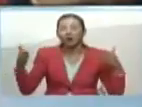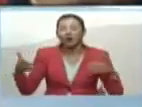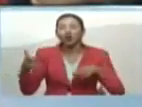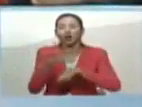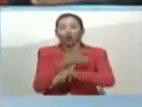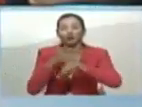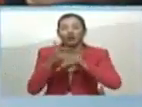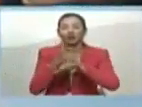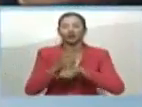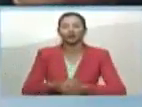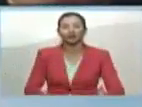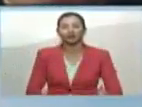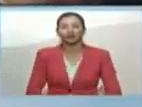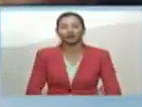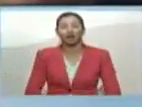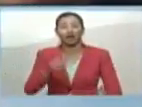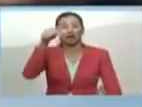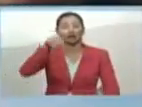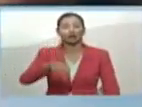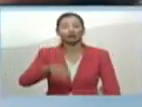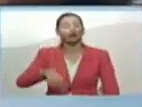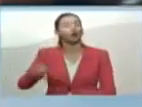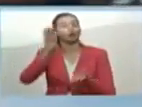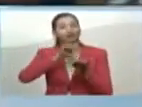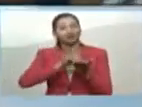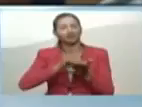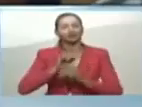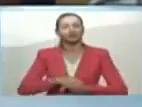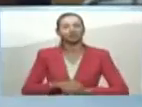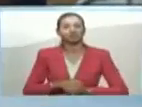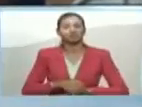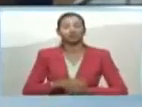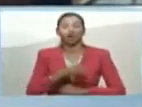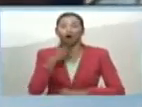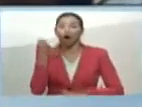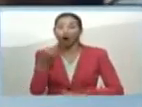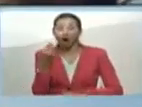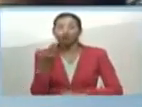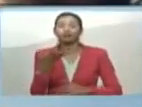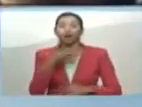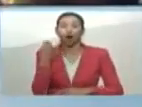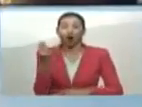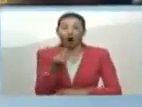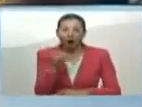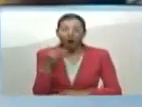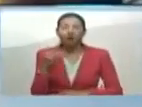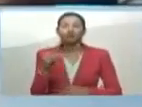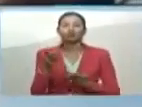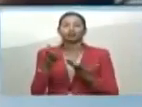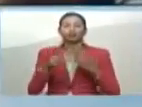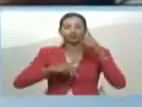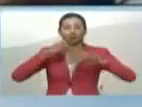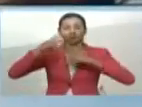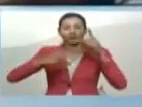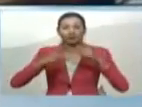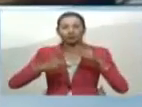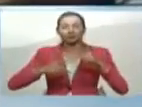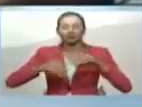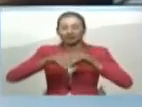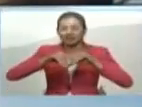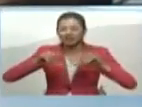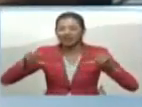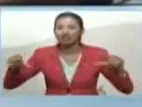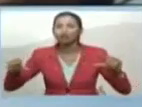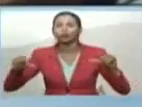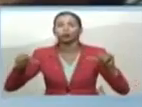popular. Pues aquí una vez más se ratifica la juventud presente, la juventud productiva que están en los territorios comunales